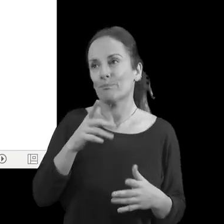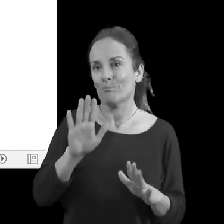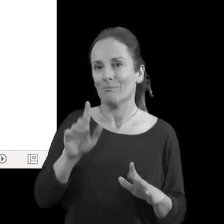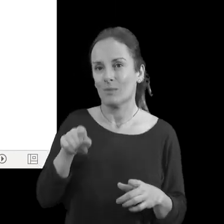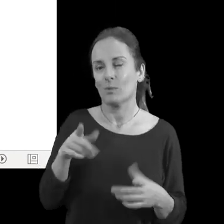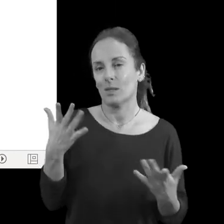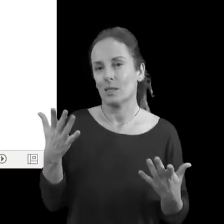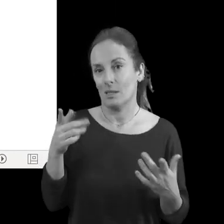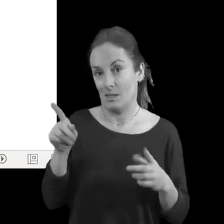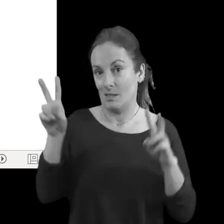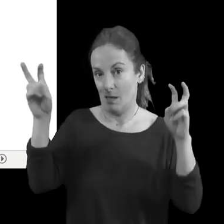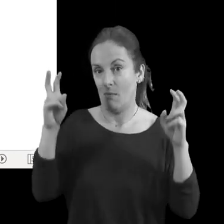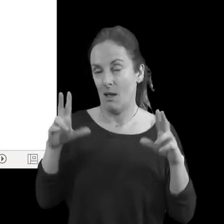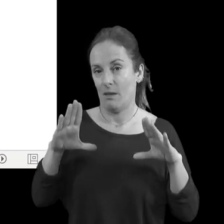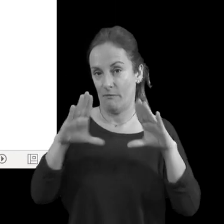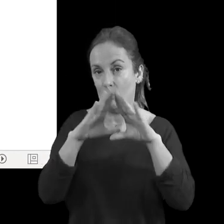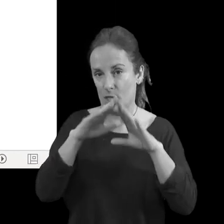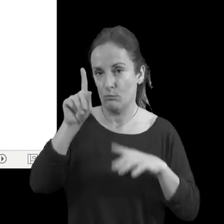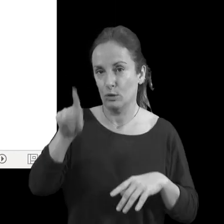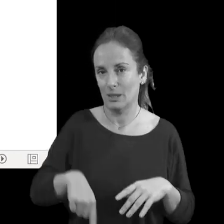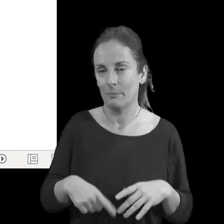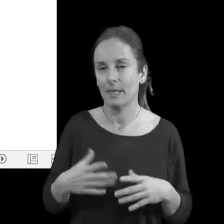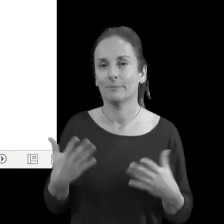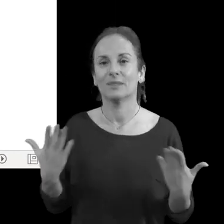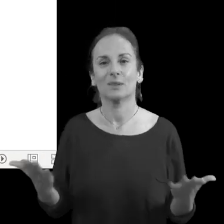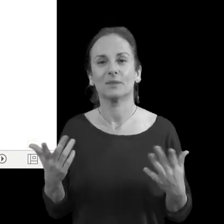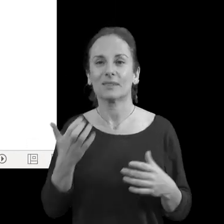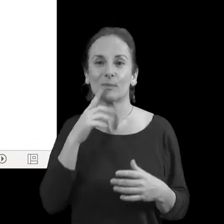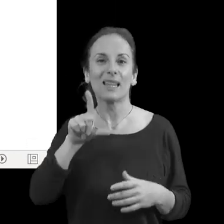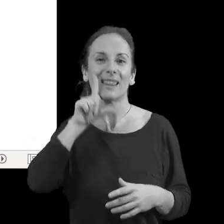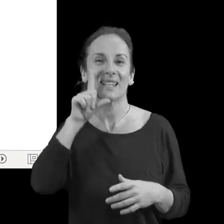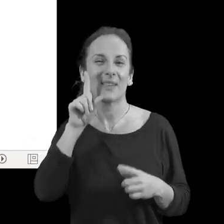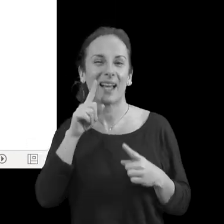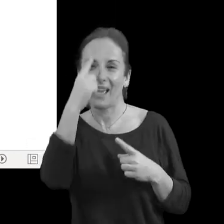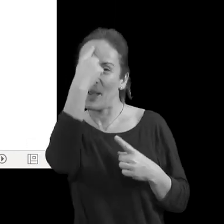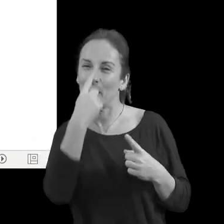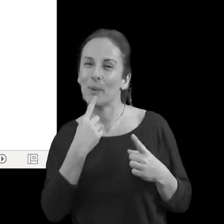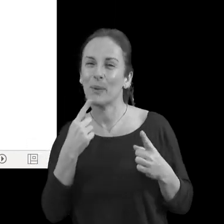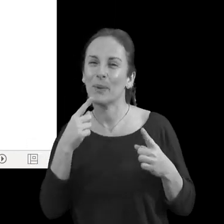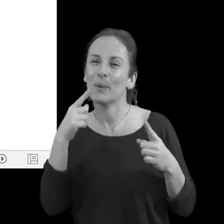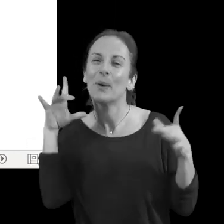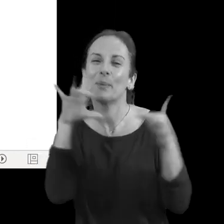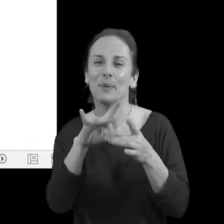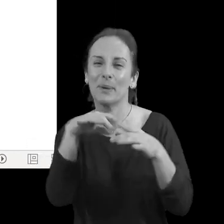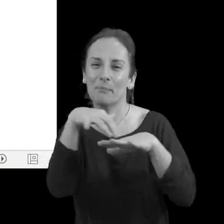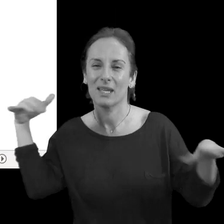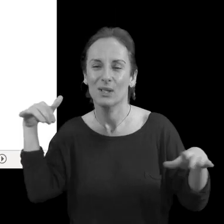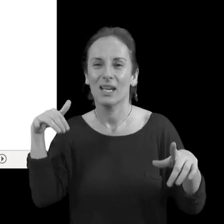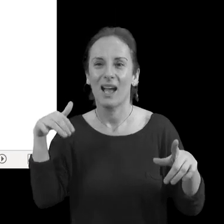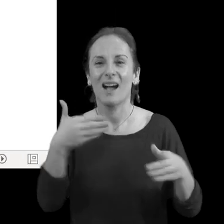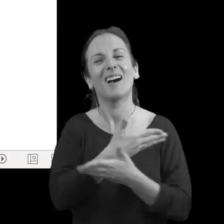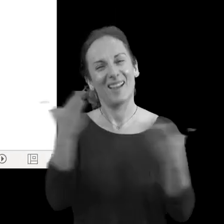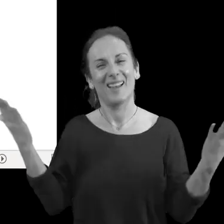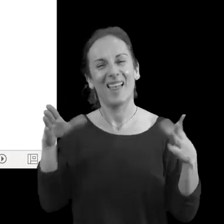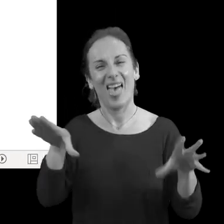¿no? En fin, creo que tenemos que pensar un poco en todo esto, ¿no? Y ser críticas con este tipo de